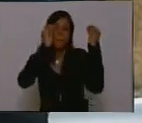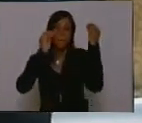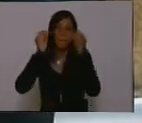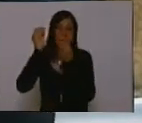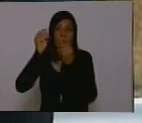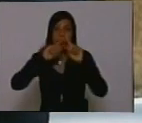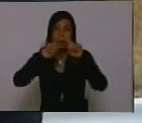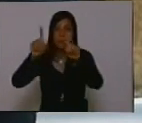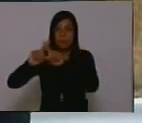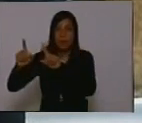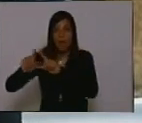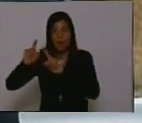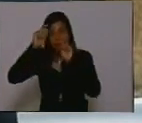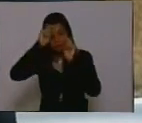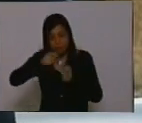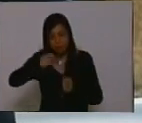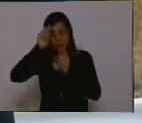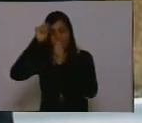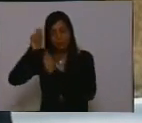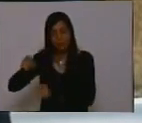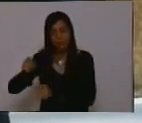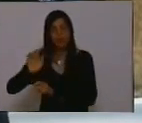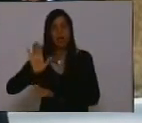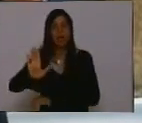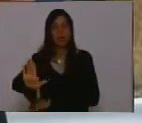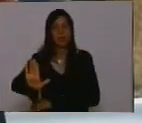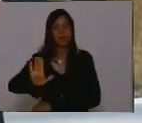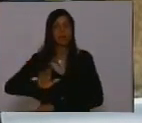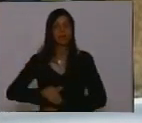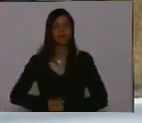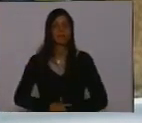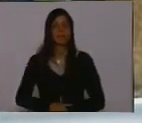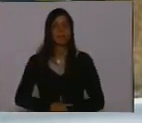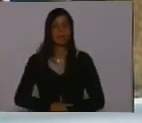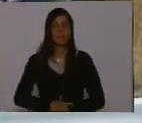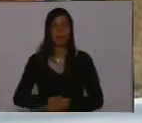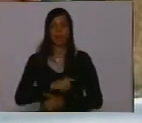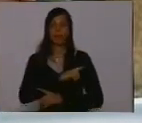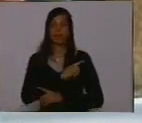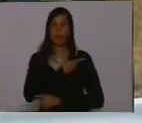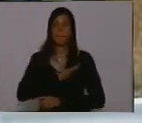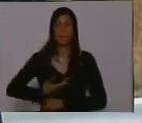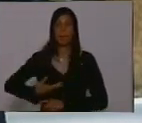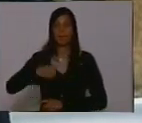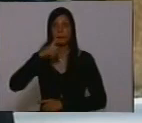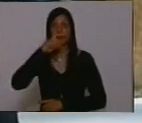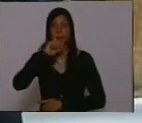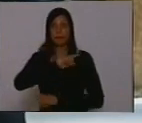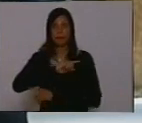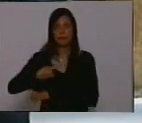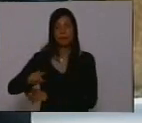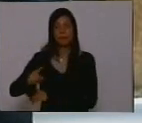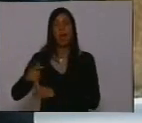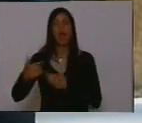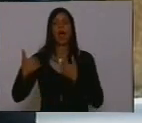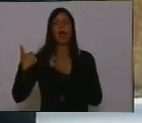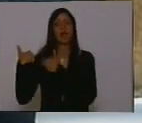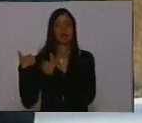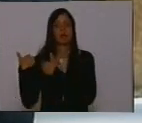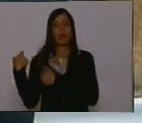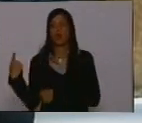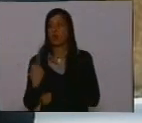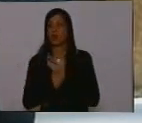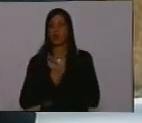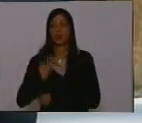pensamientos, entre otros. Este es el primer mandato que tenemos los constituyentes,